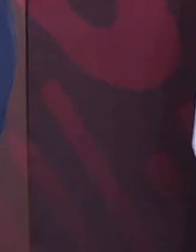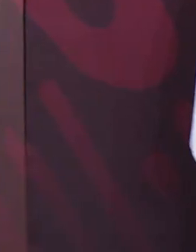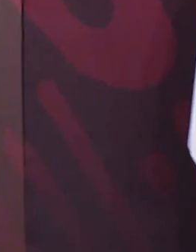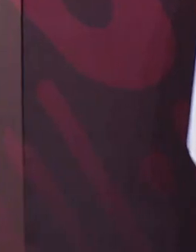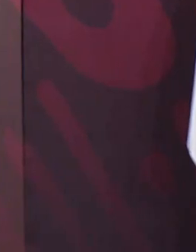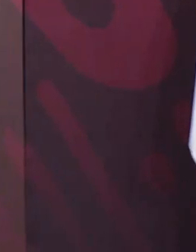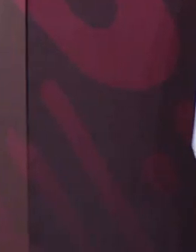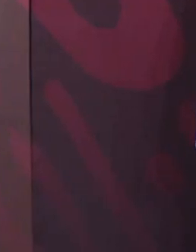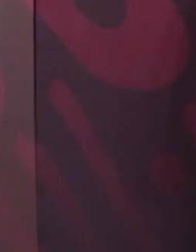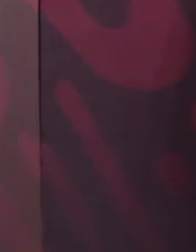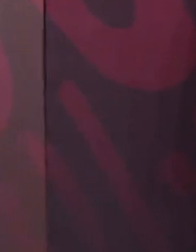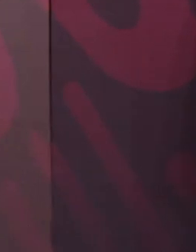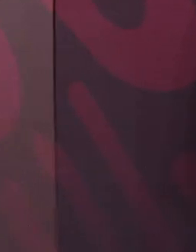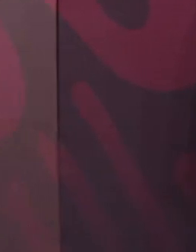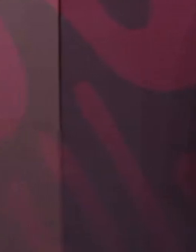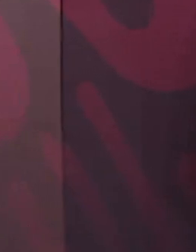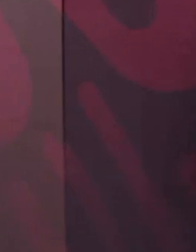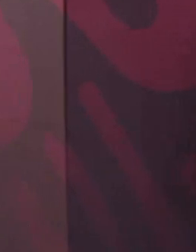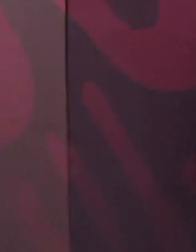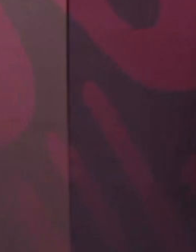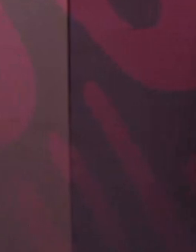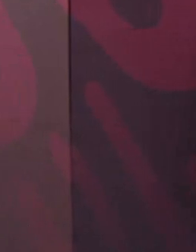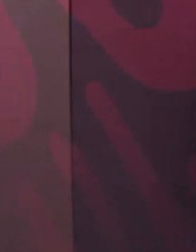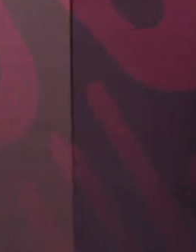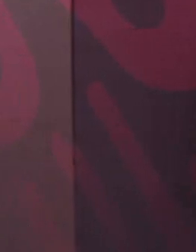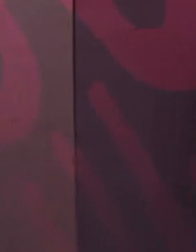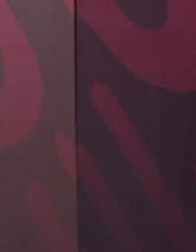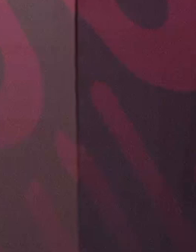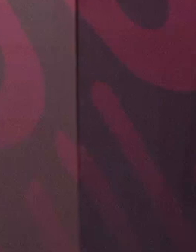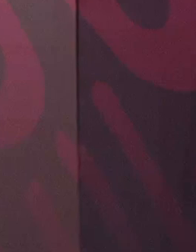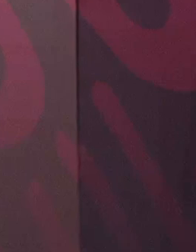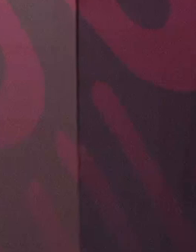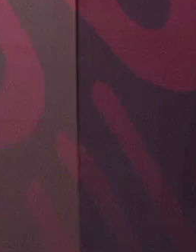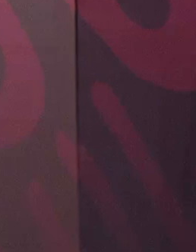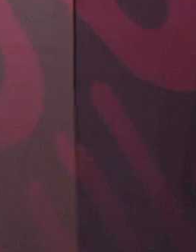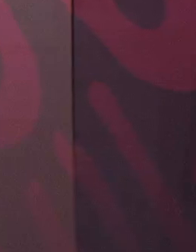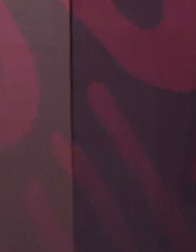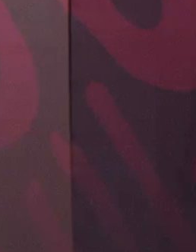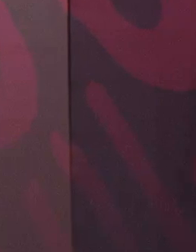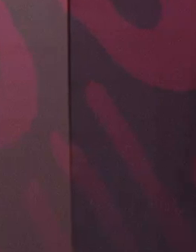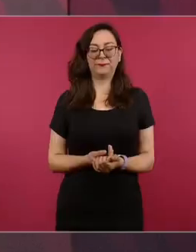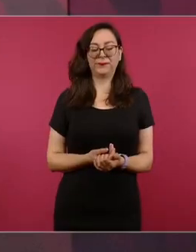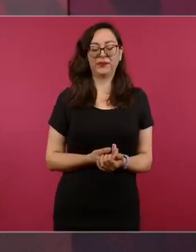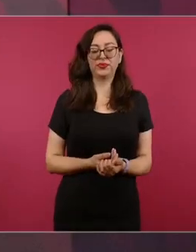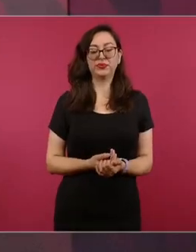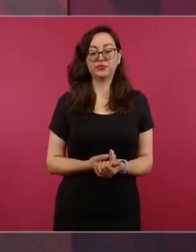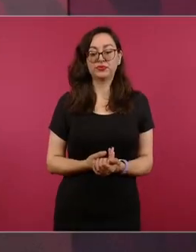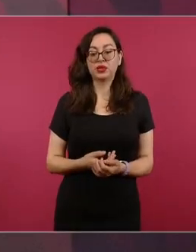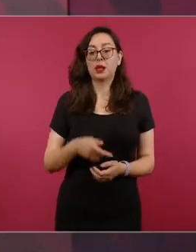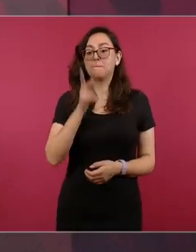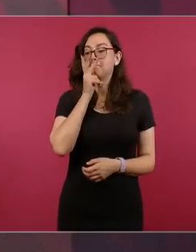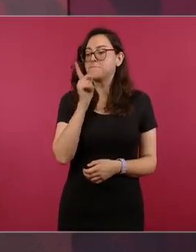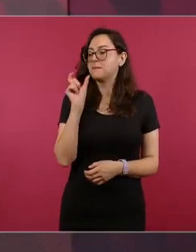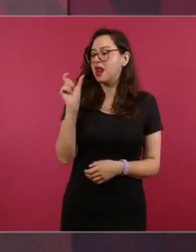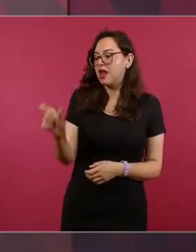Entonces, tiene el nombre zapoteco y